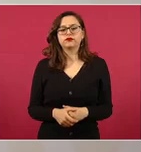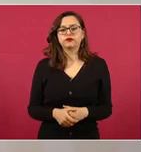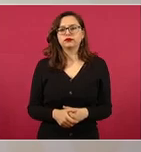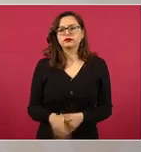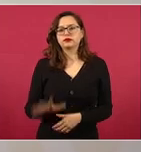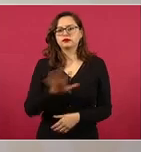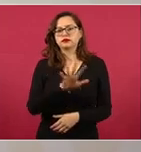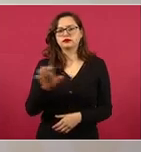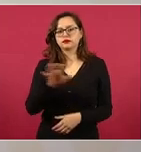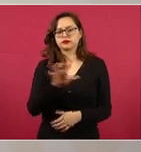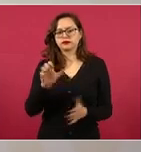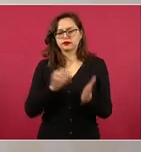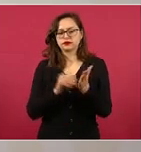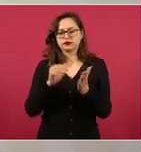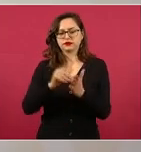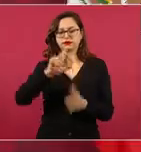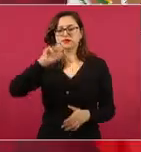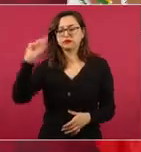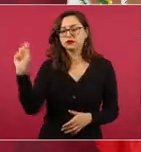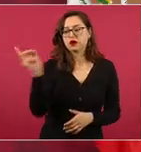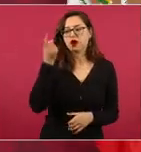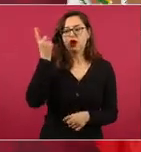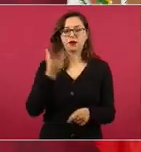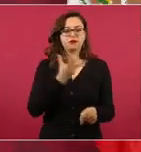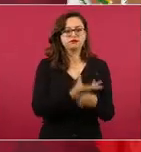más de 500 millones de dólares.